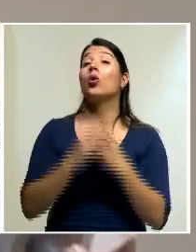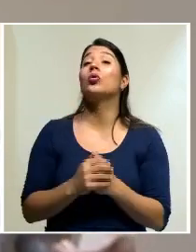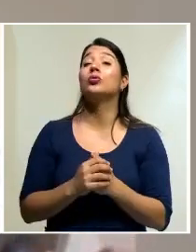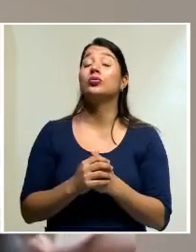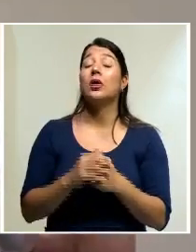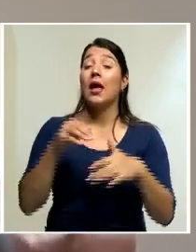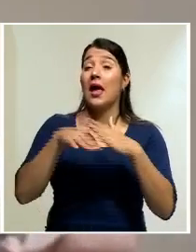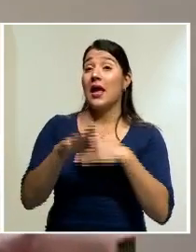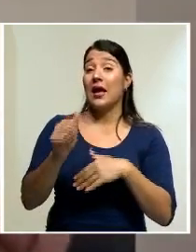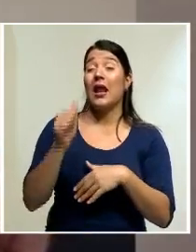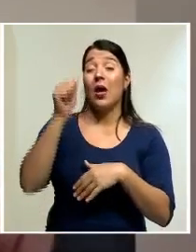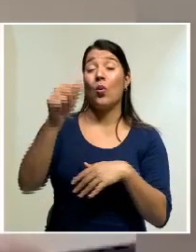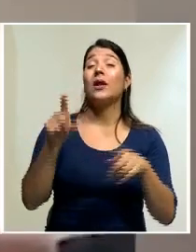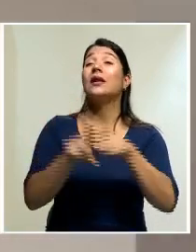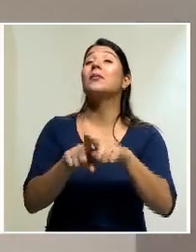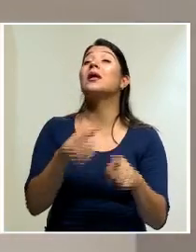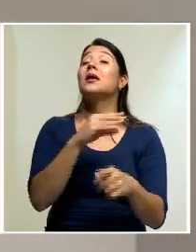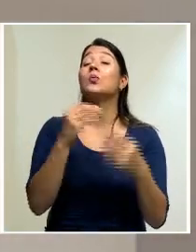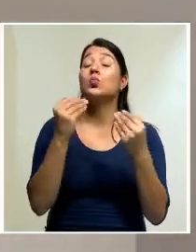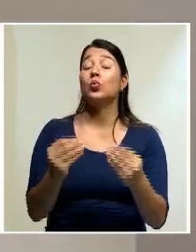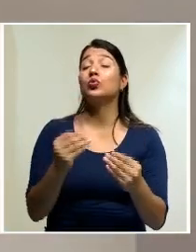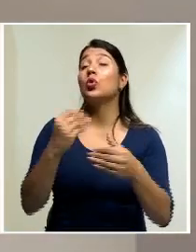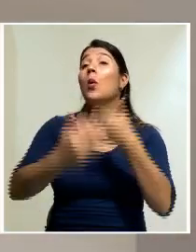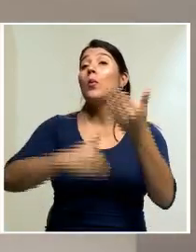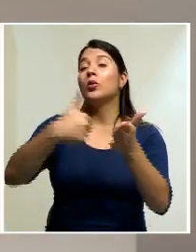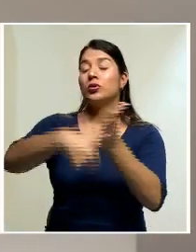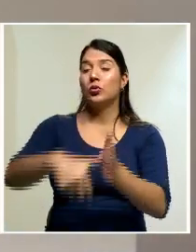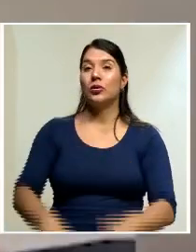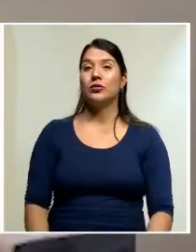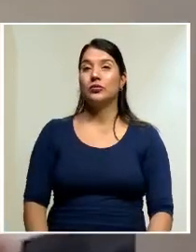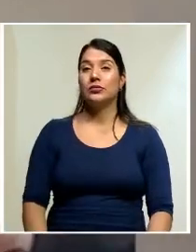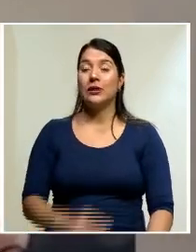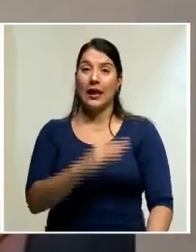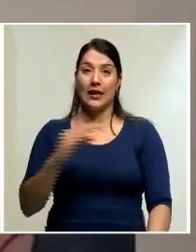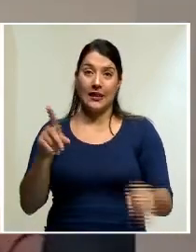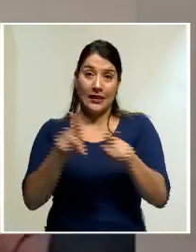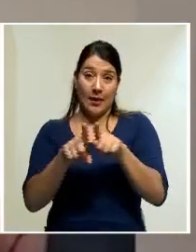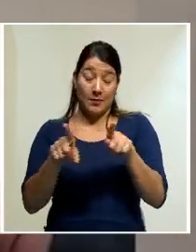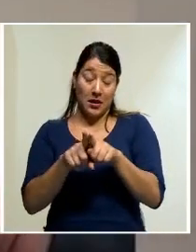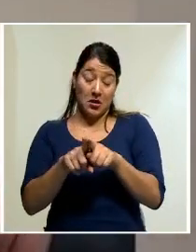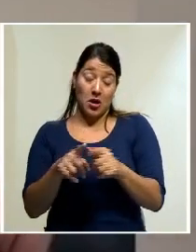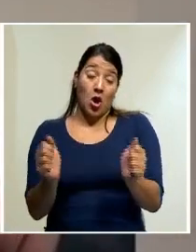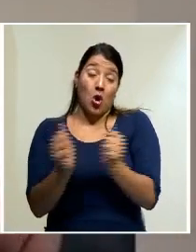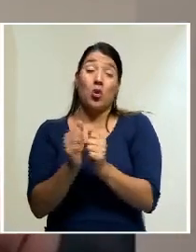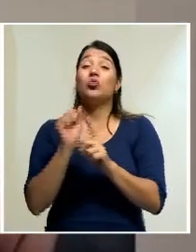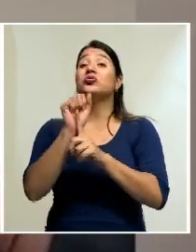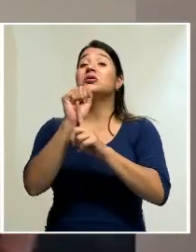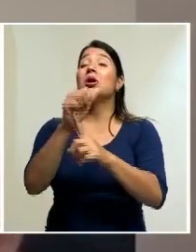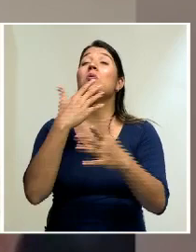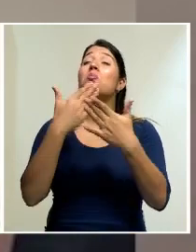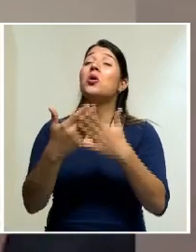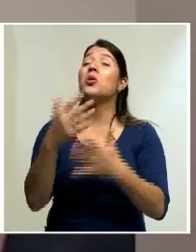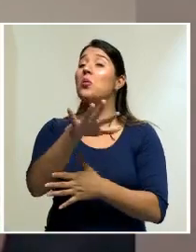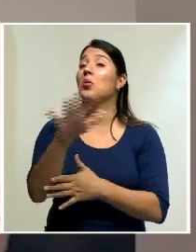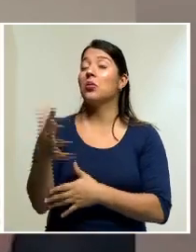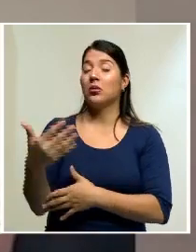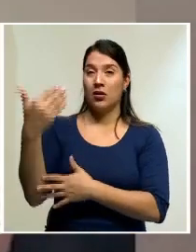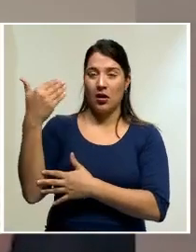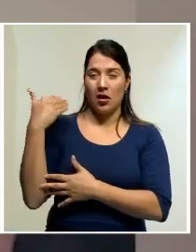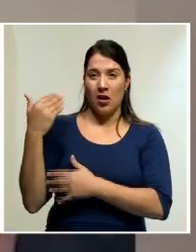logramos sumar importante cantidad de votos. Y también pues indicarles, bueno, hace unos días